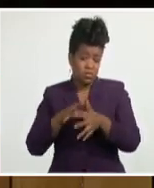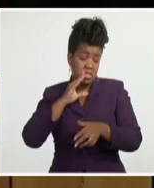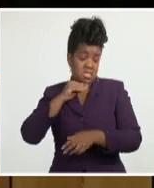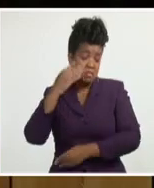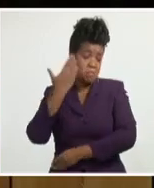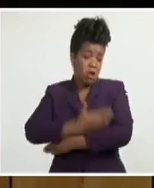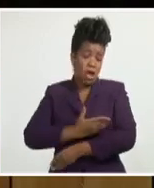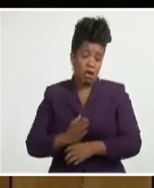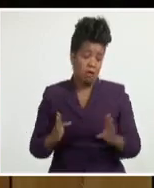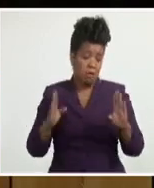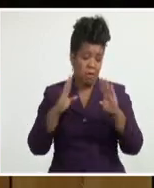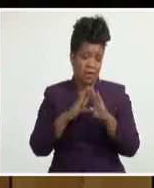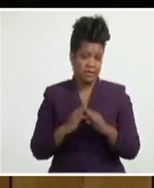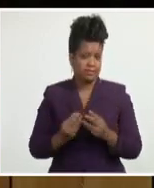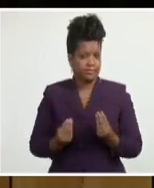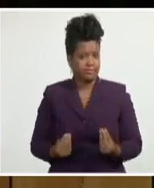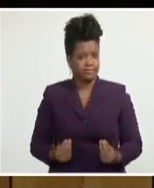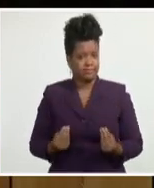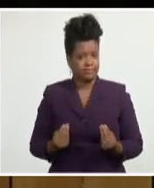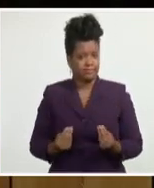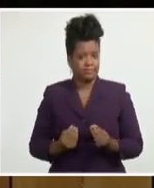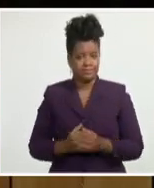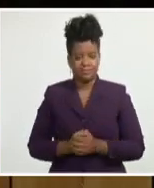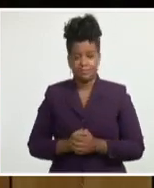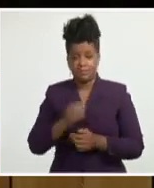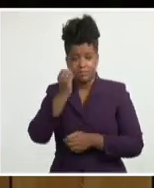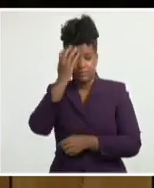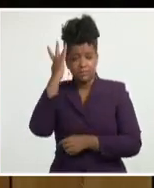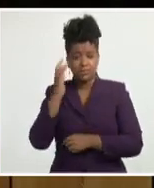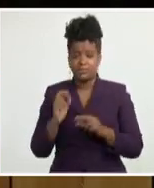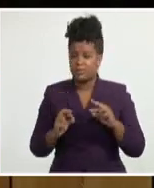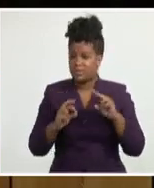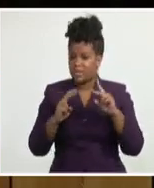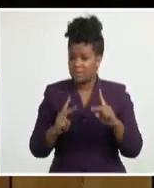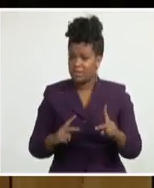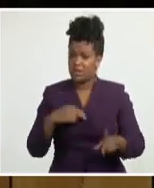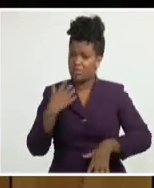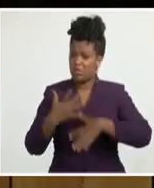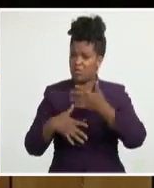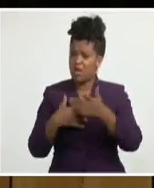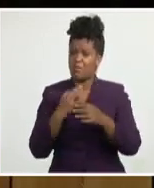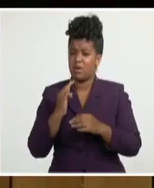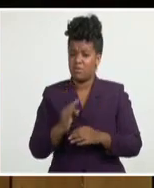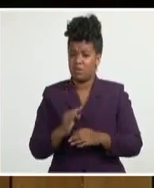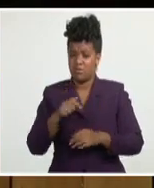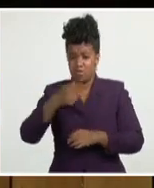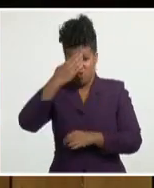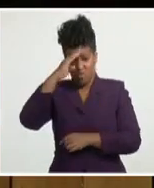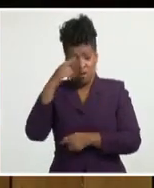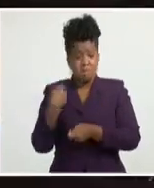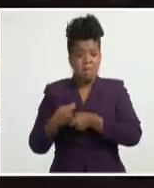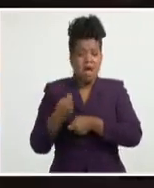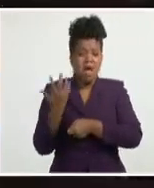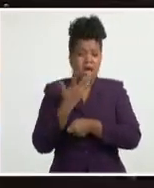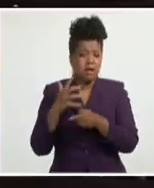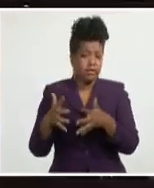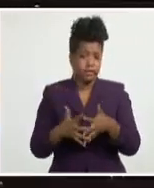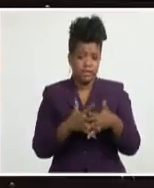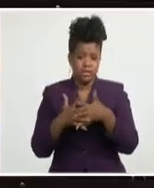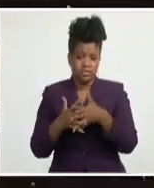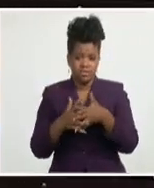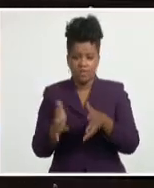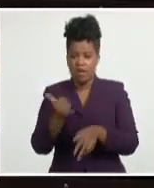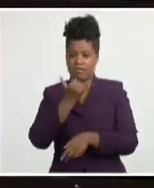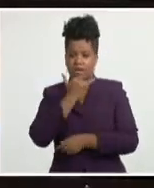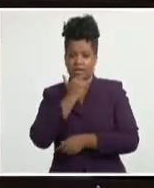no existe. Díaz-Canel se refirió a las campañas de subversión pagadas y dirigidas desde el imperio para calumniar a Cuba,